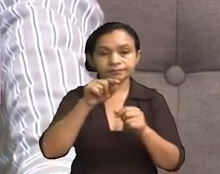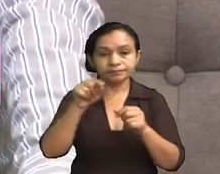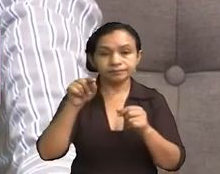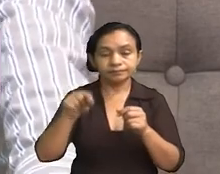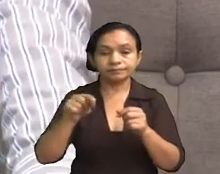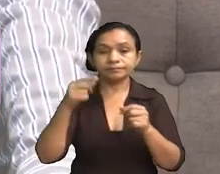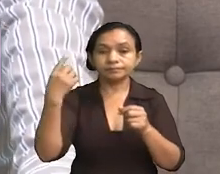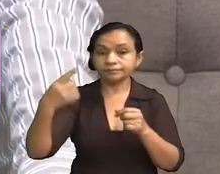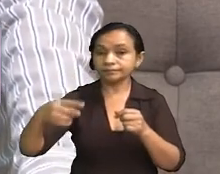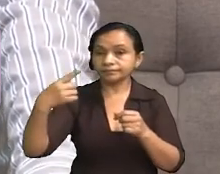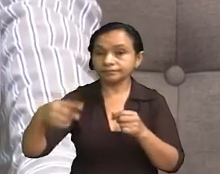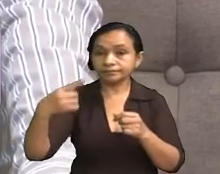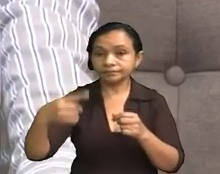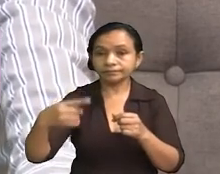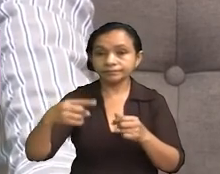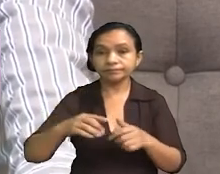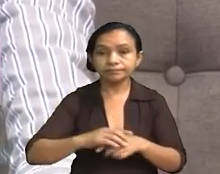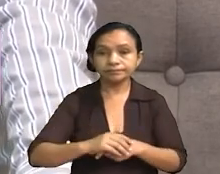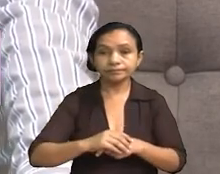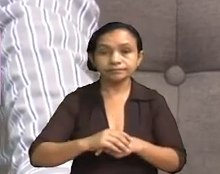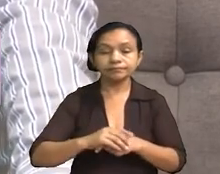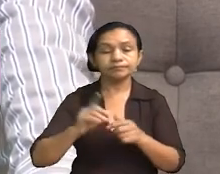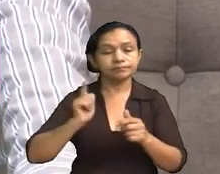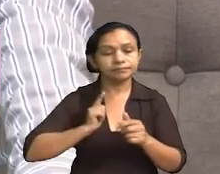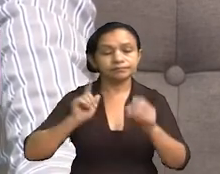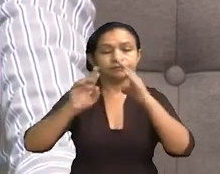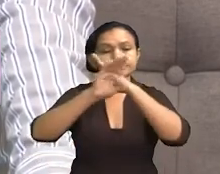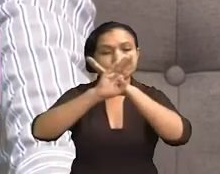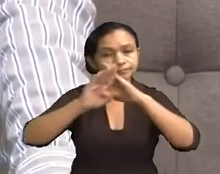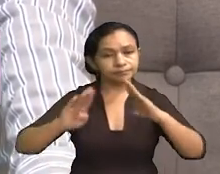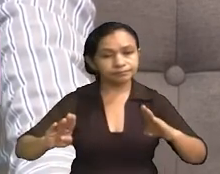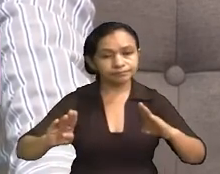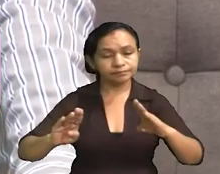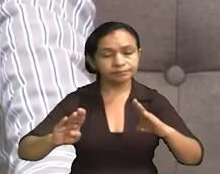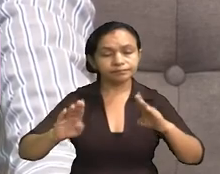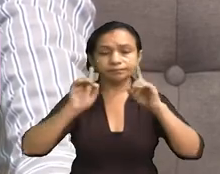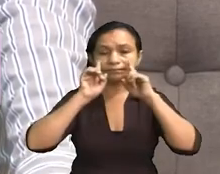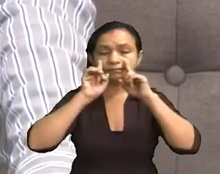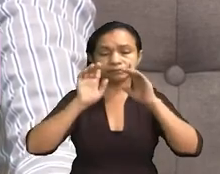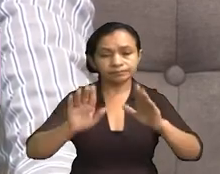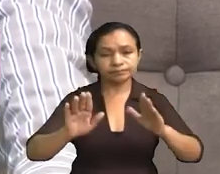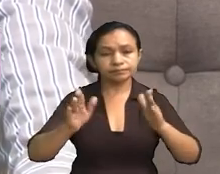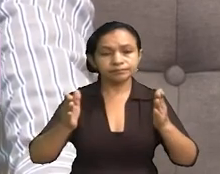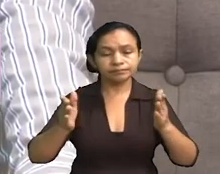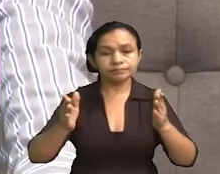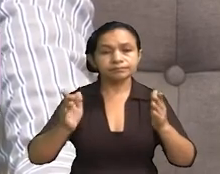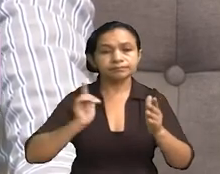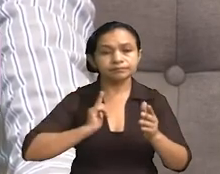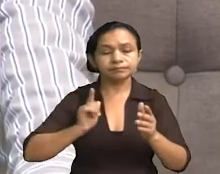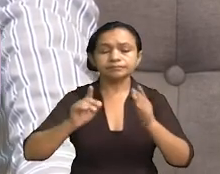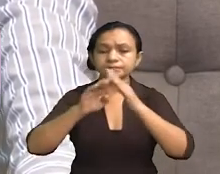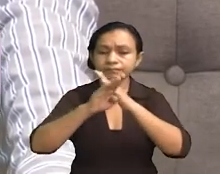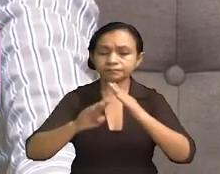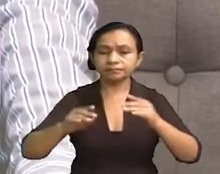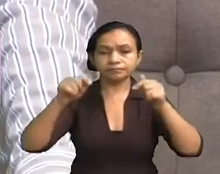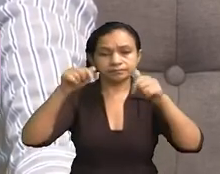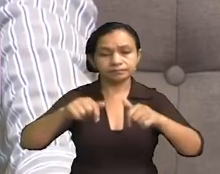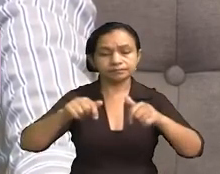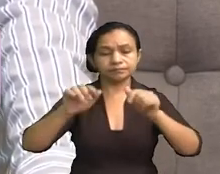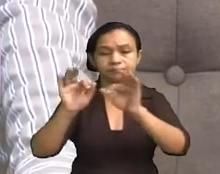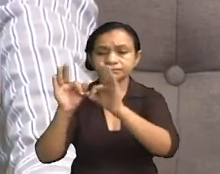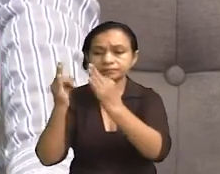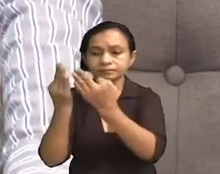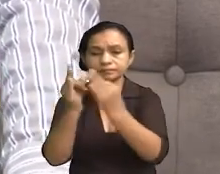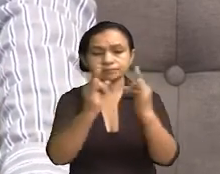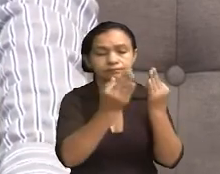esta restitución de derechos, porque hay paz, porque hay seguridad y porque hay tranquilidad en las